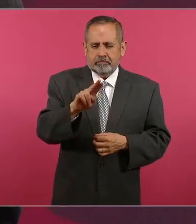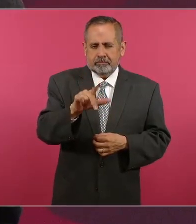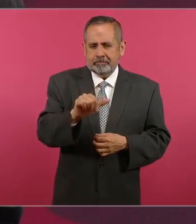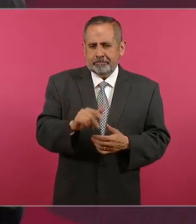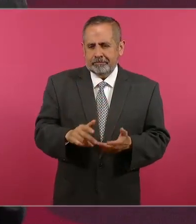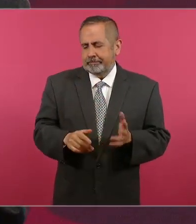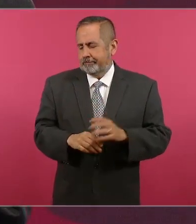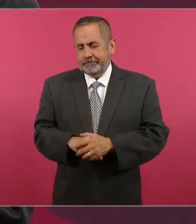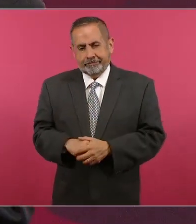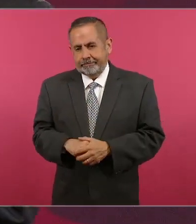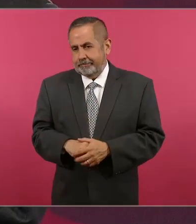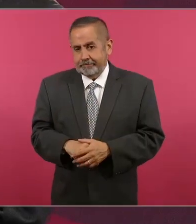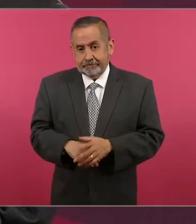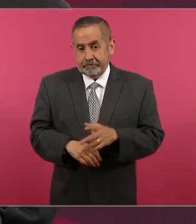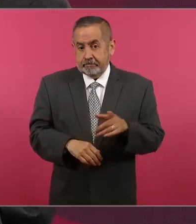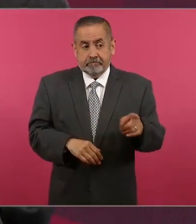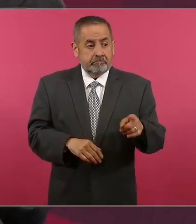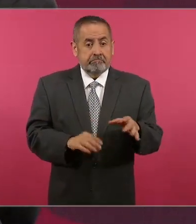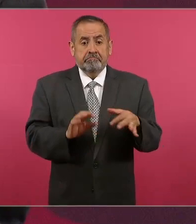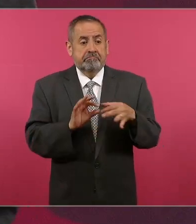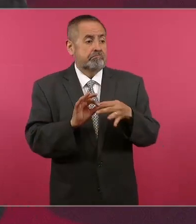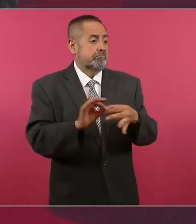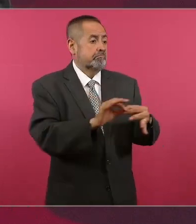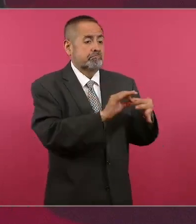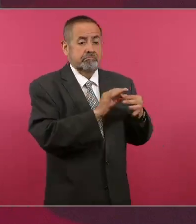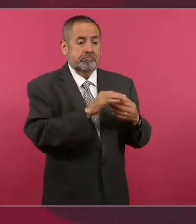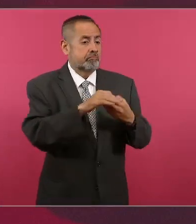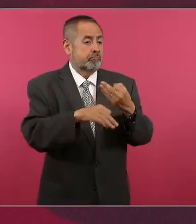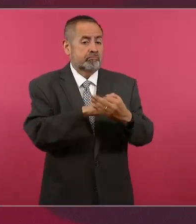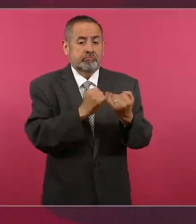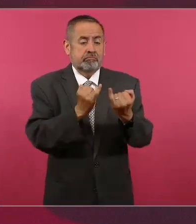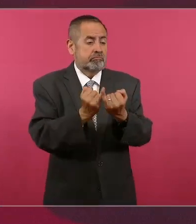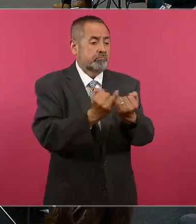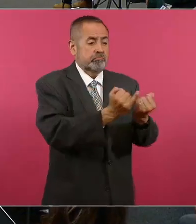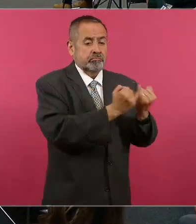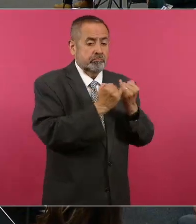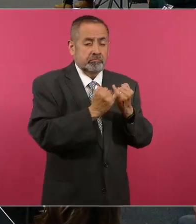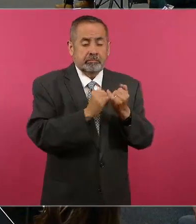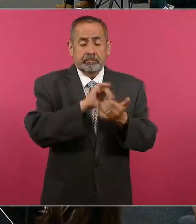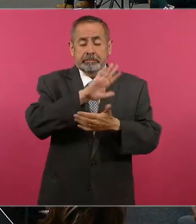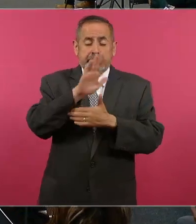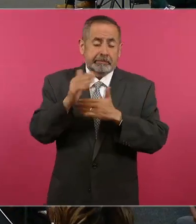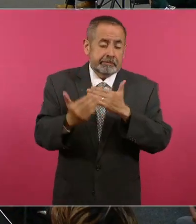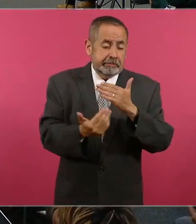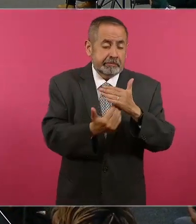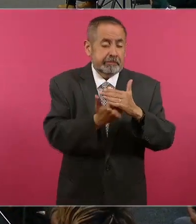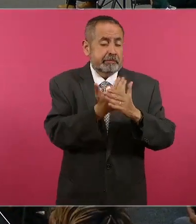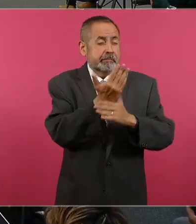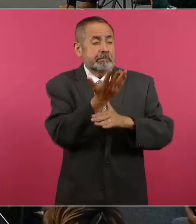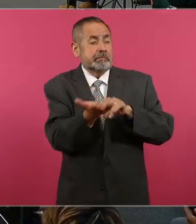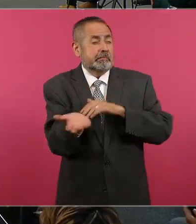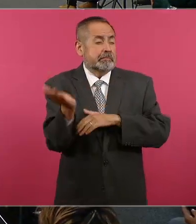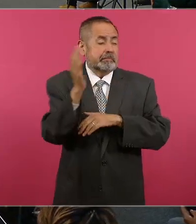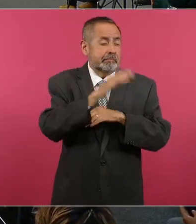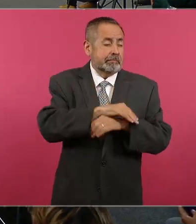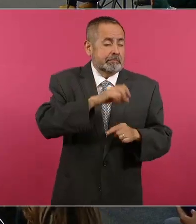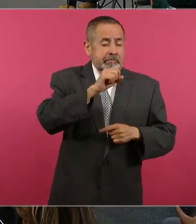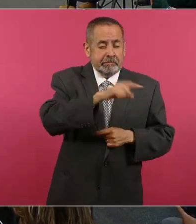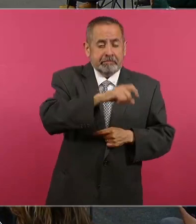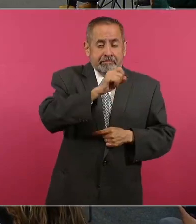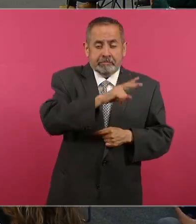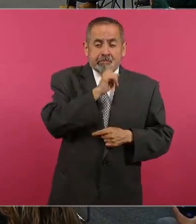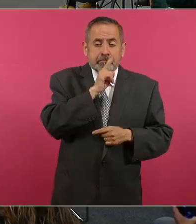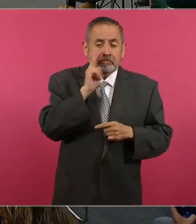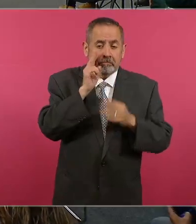Y es ahí sí nado sincronizado, porque desde que amanece todos los